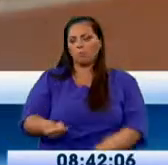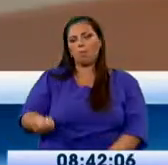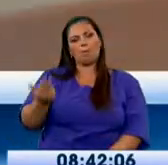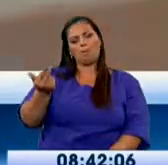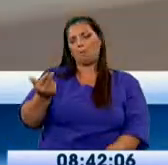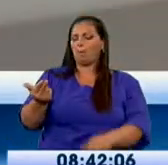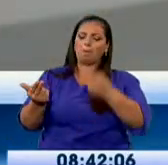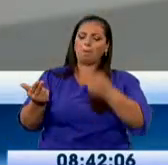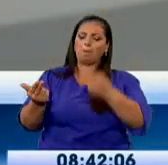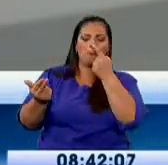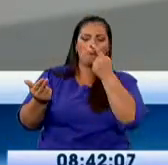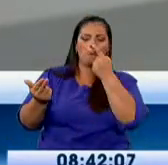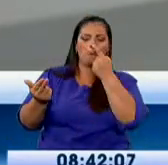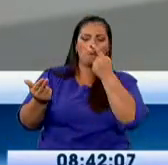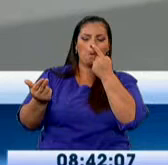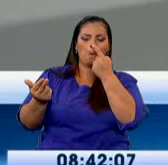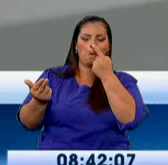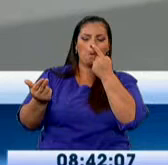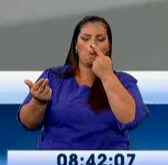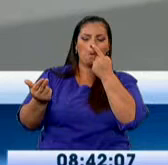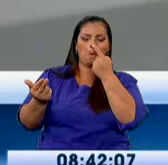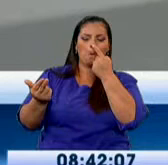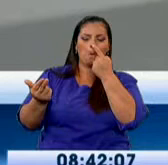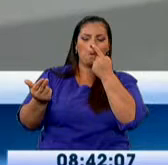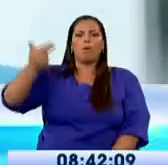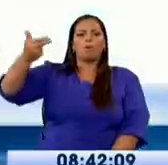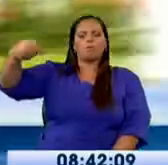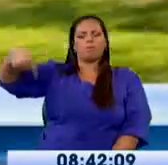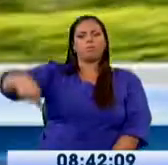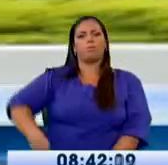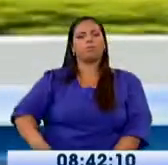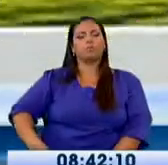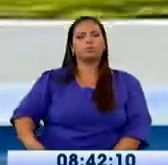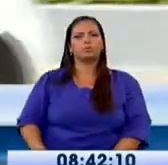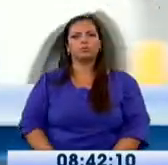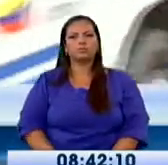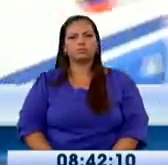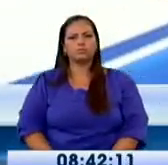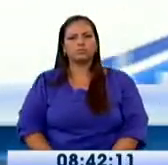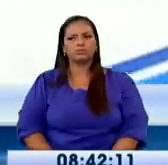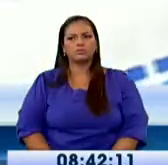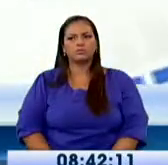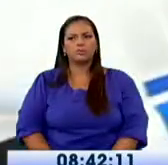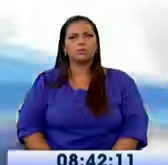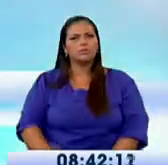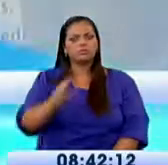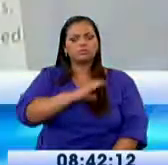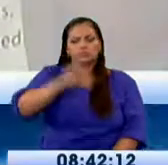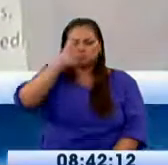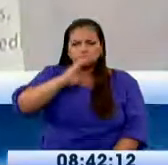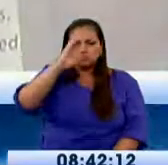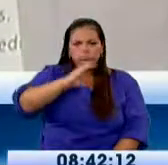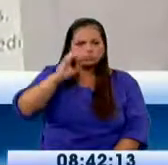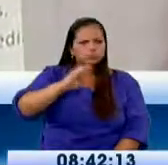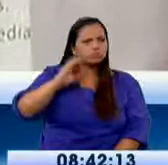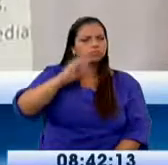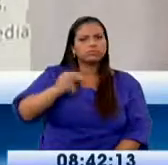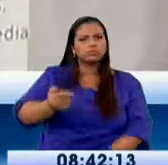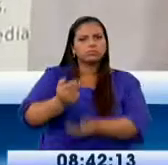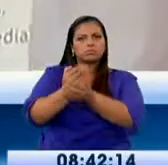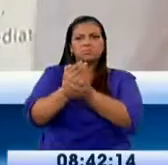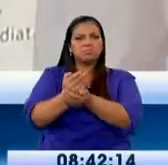se le dispara el arma por la manipulación de ella. Cuenta que se trató de ubicar el arma, sin embargo, la misma no fue encontrada.